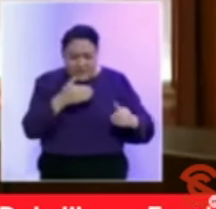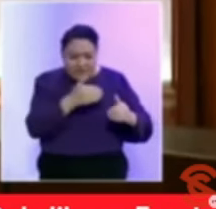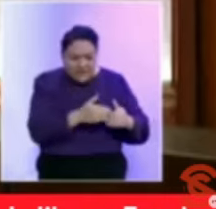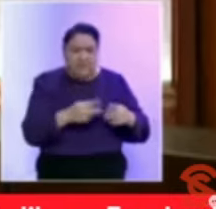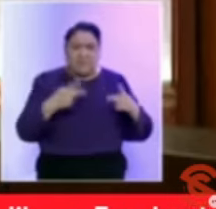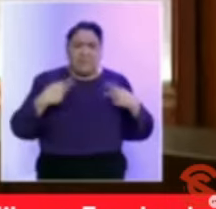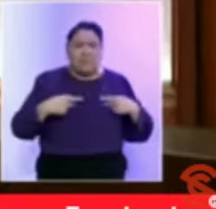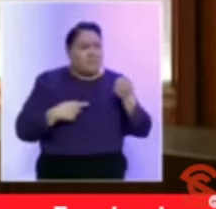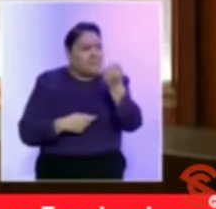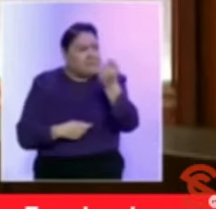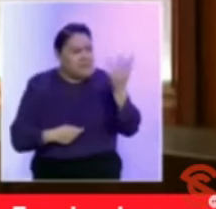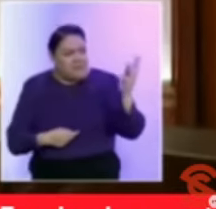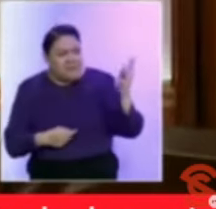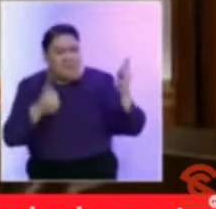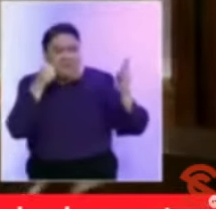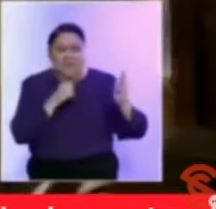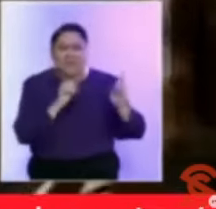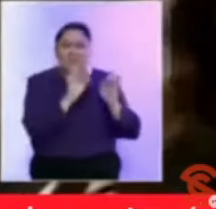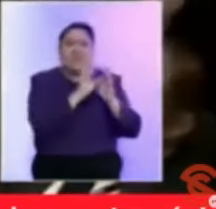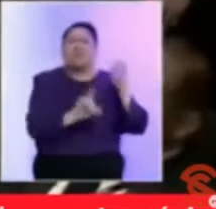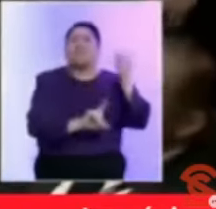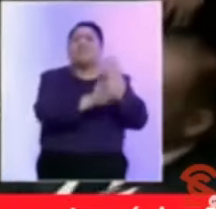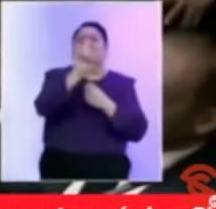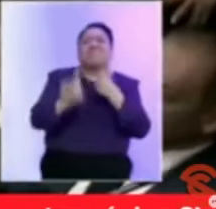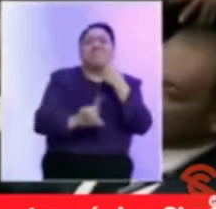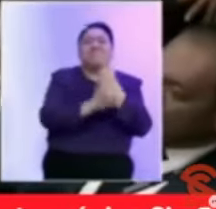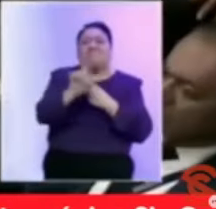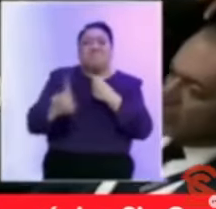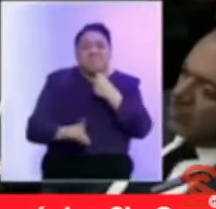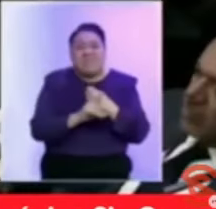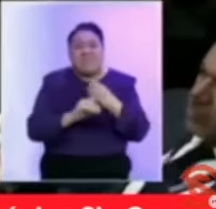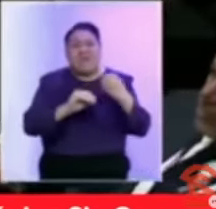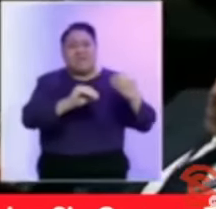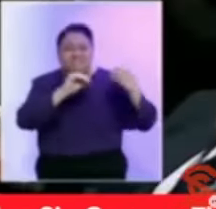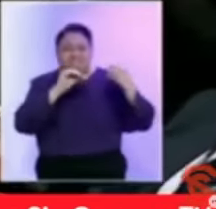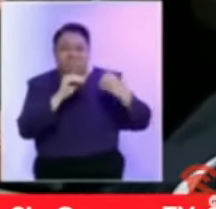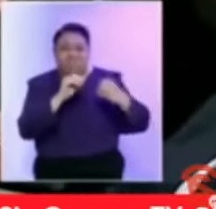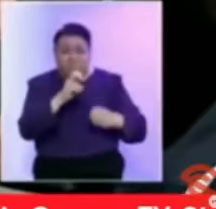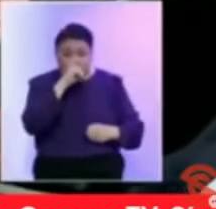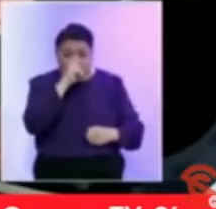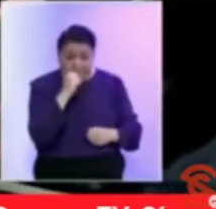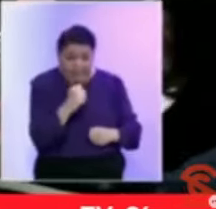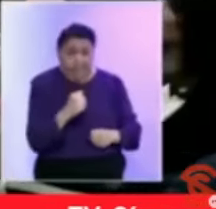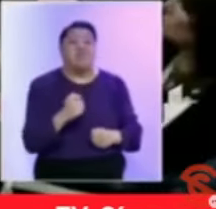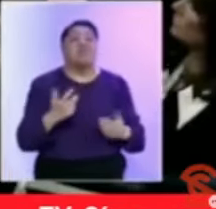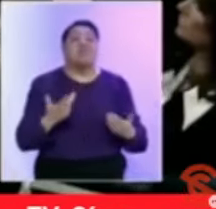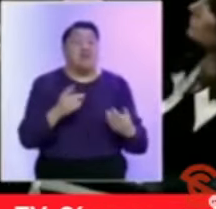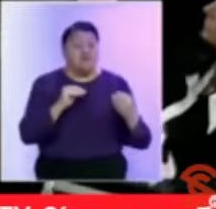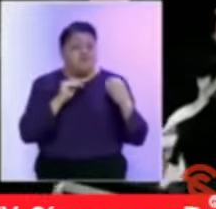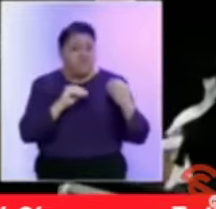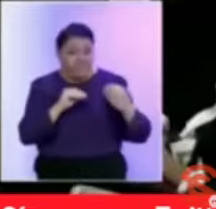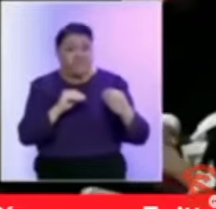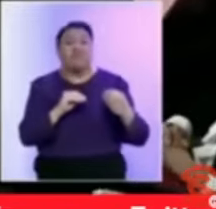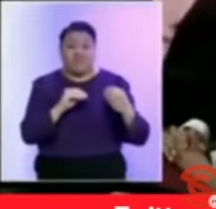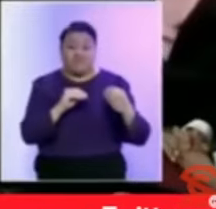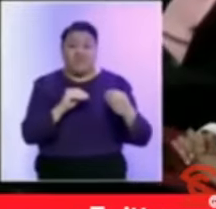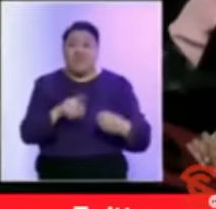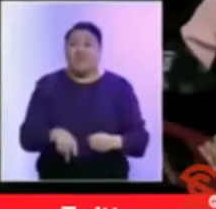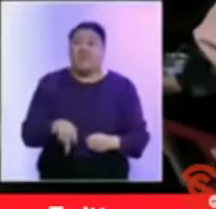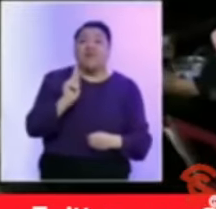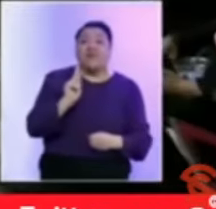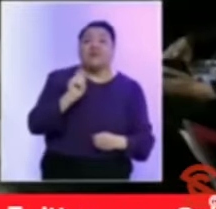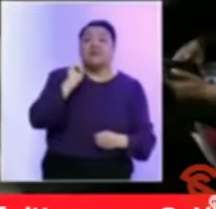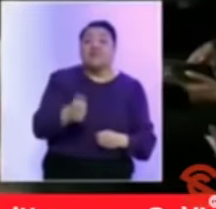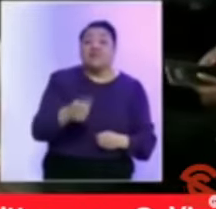políticos entran en conflicto el debate es rijoso se acentúa sin embargo